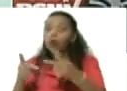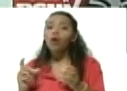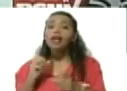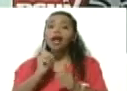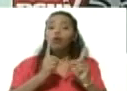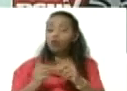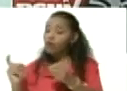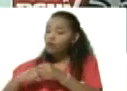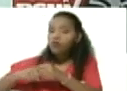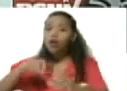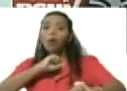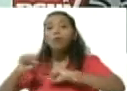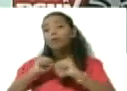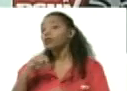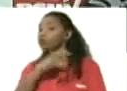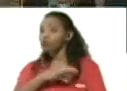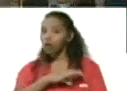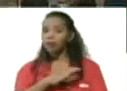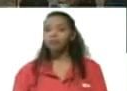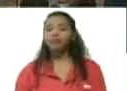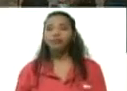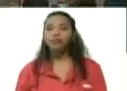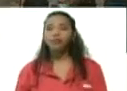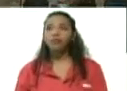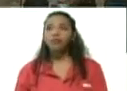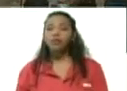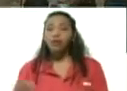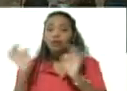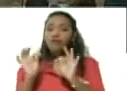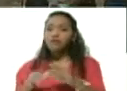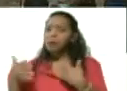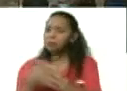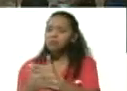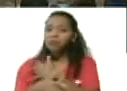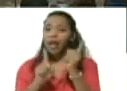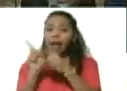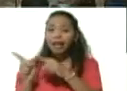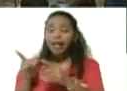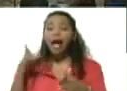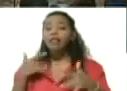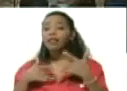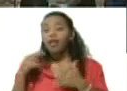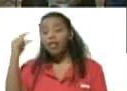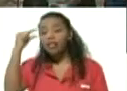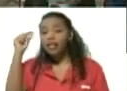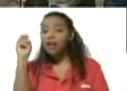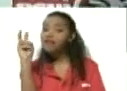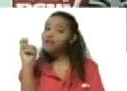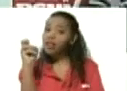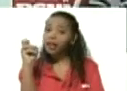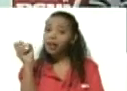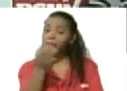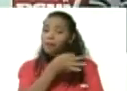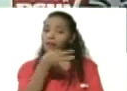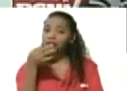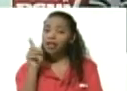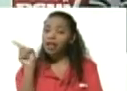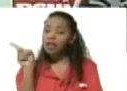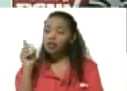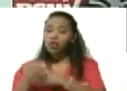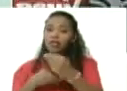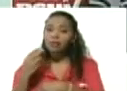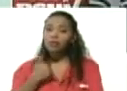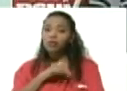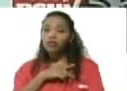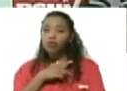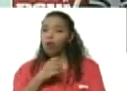nuestros y los movimientos sociales. De manera que ese evento del día viernes extraordinario. Eso que hicimos nosotros no lo